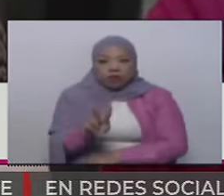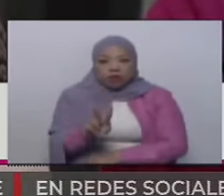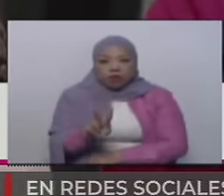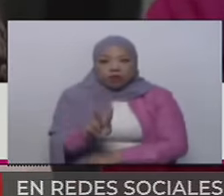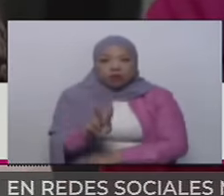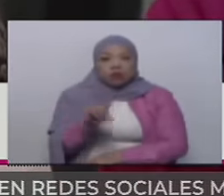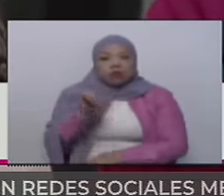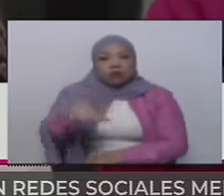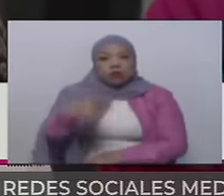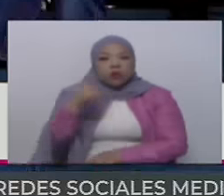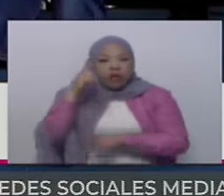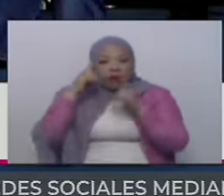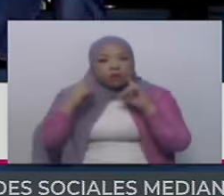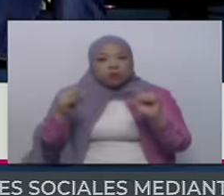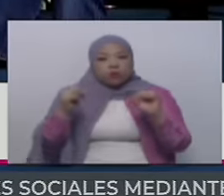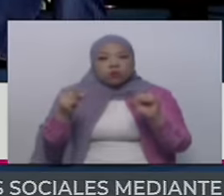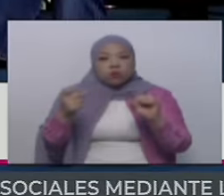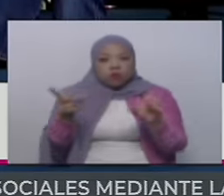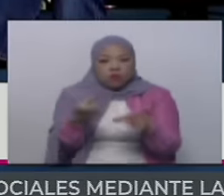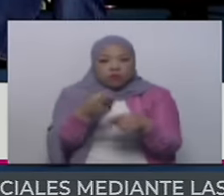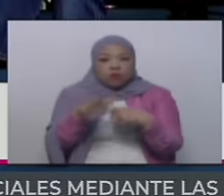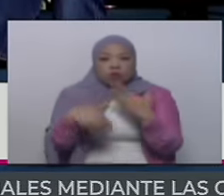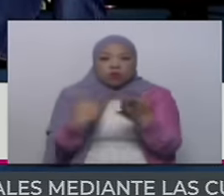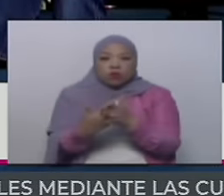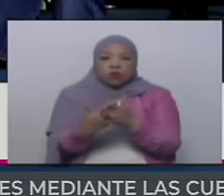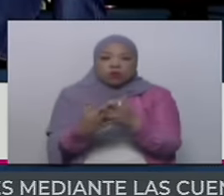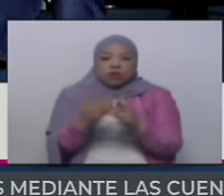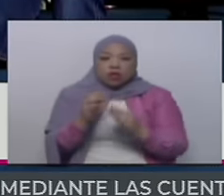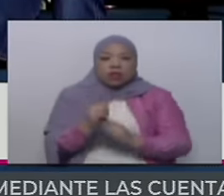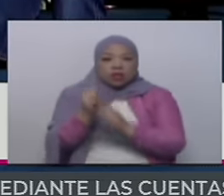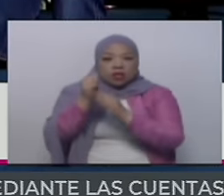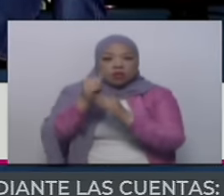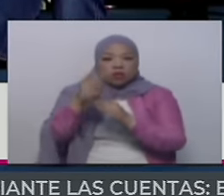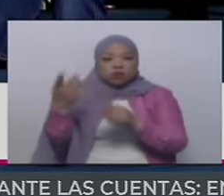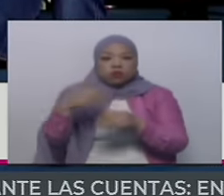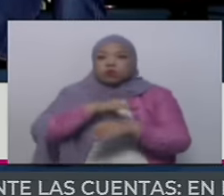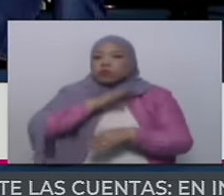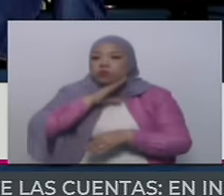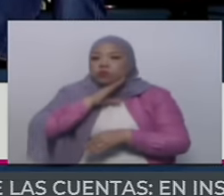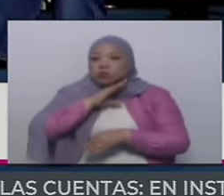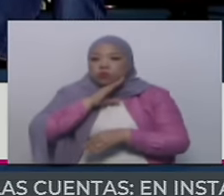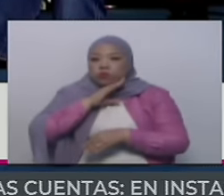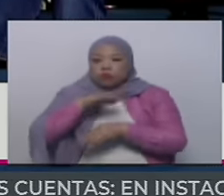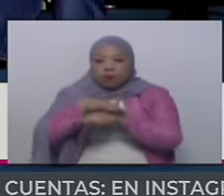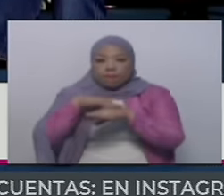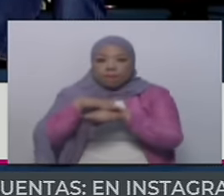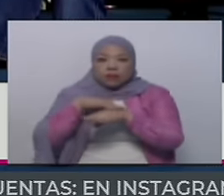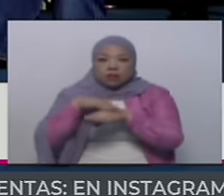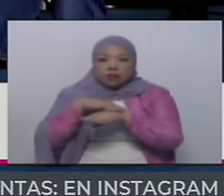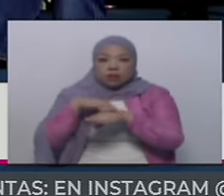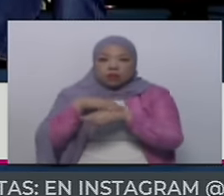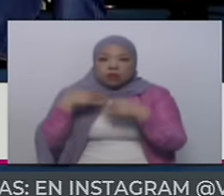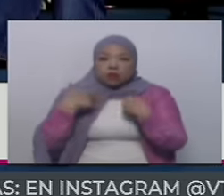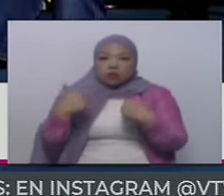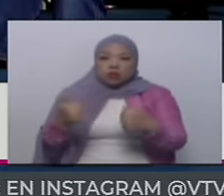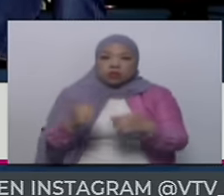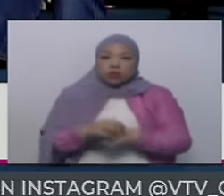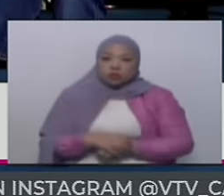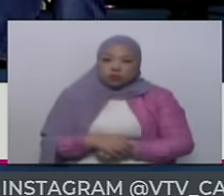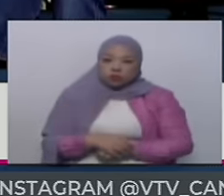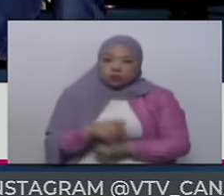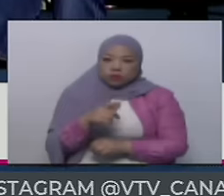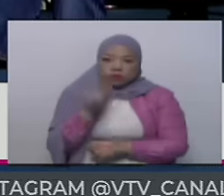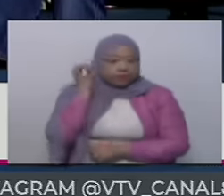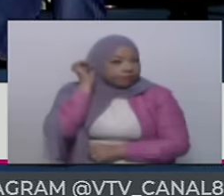y especialista en oncología, y que lleva la Dirección Nacional de Oncología del Ministerio de la Salud.